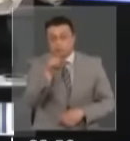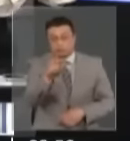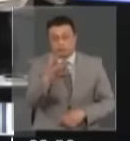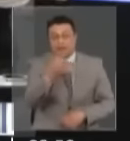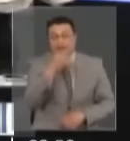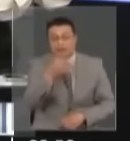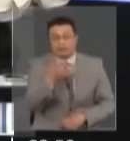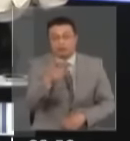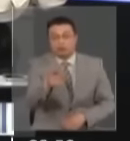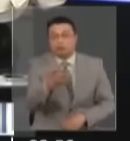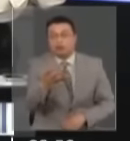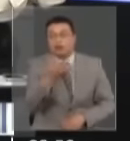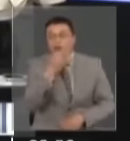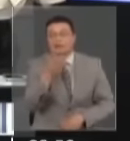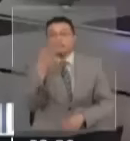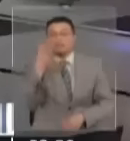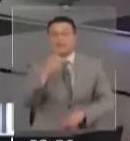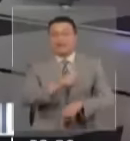algo cortito. Tiene 30 segundos.